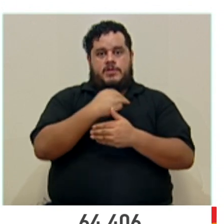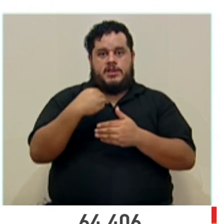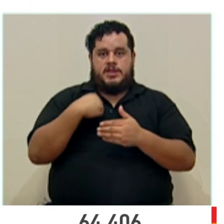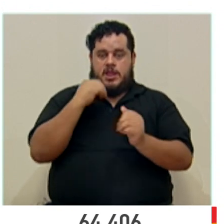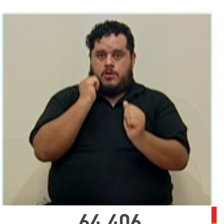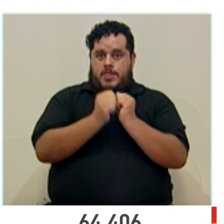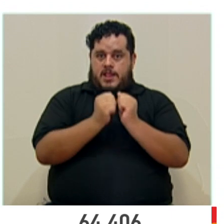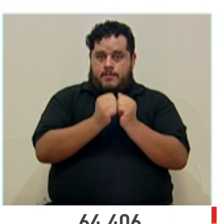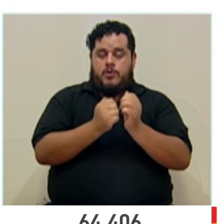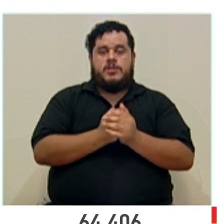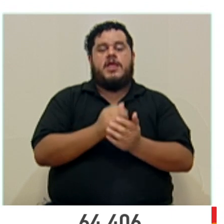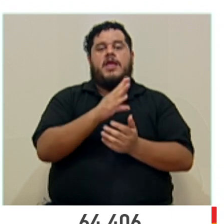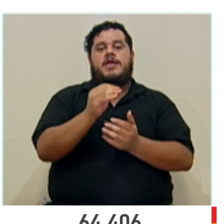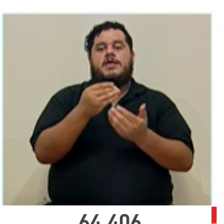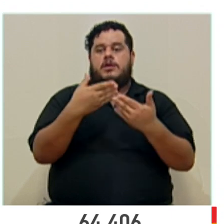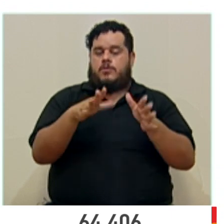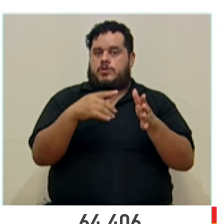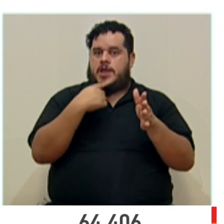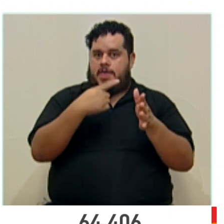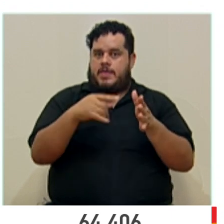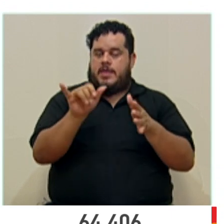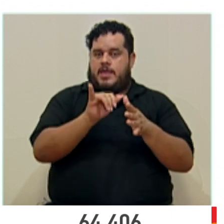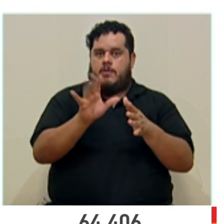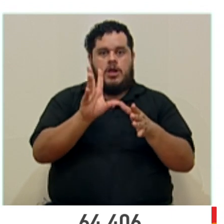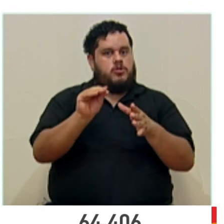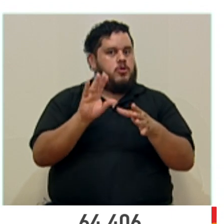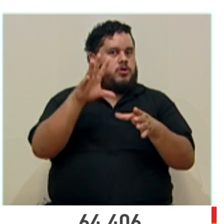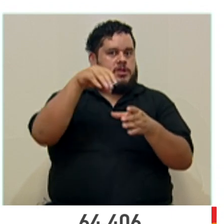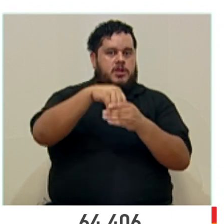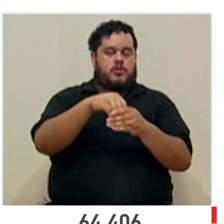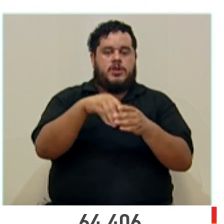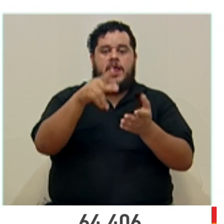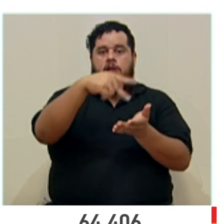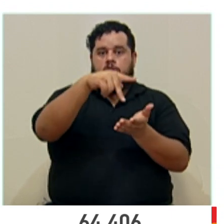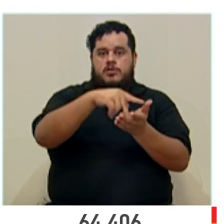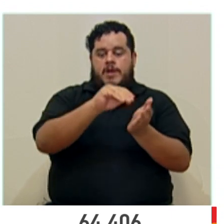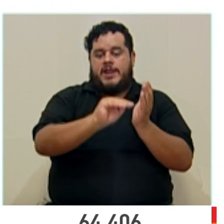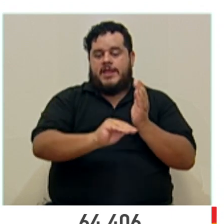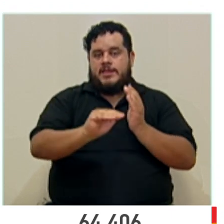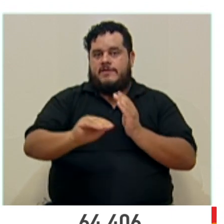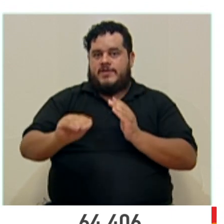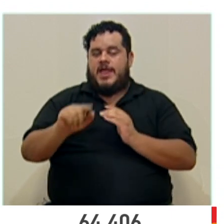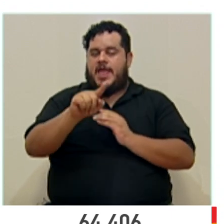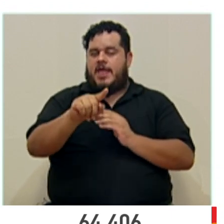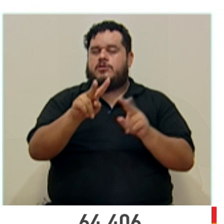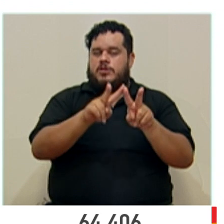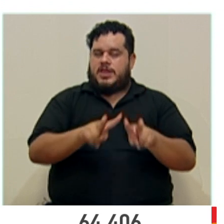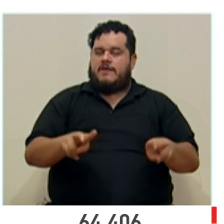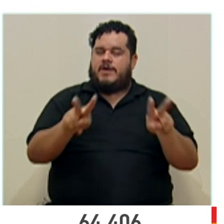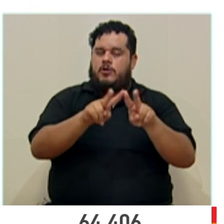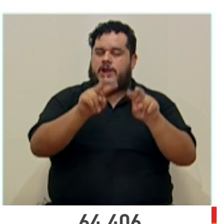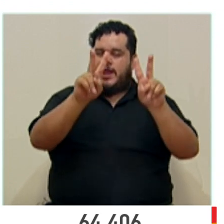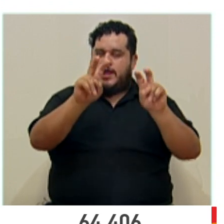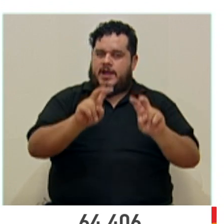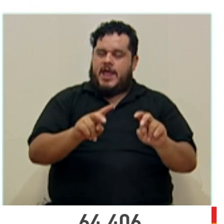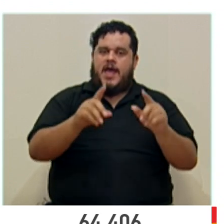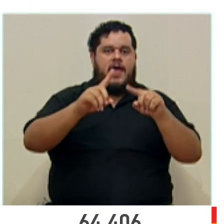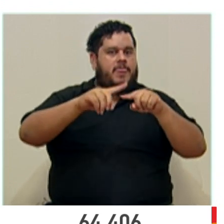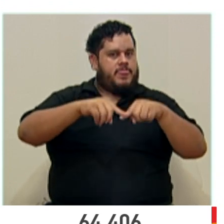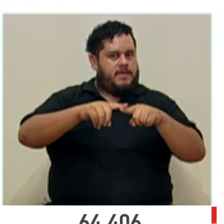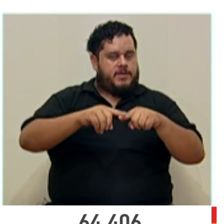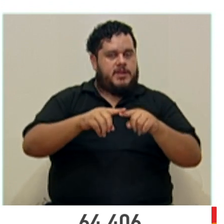Deporte. Y como ya mencioné también, pues no se incluyen los parques infantiles, eso se valorará dependiendo de las